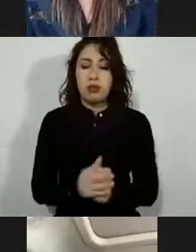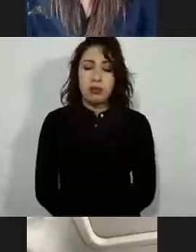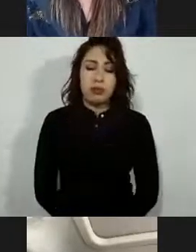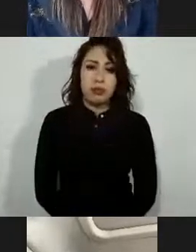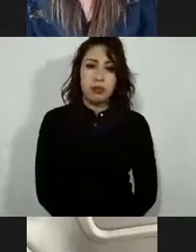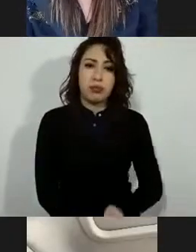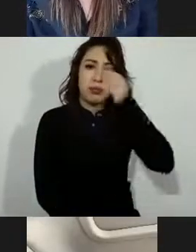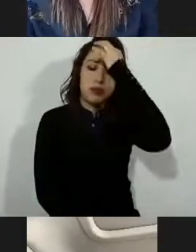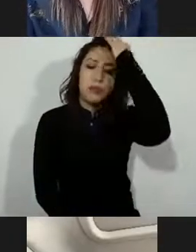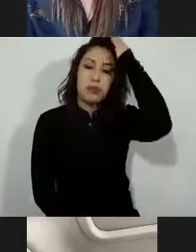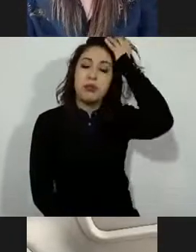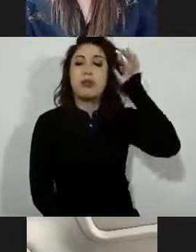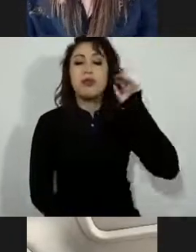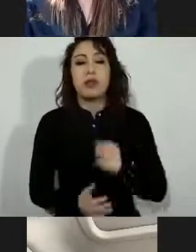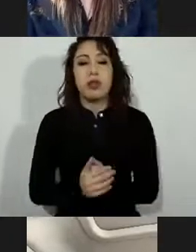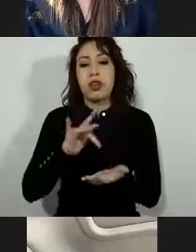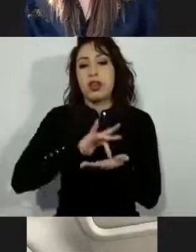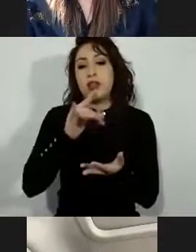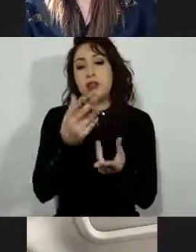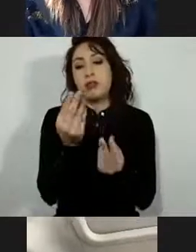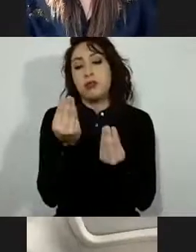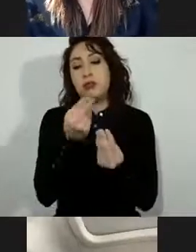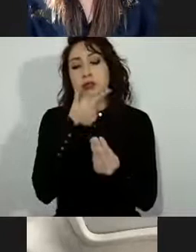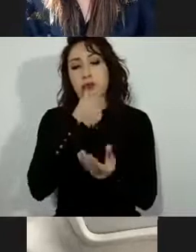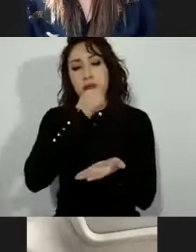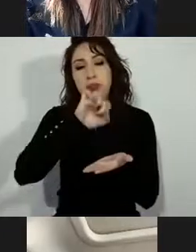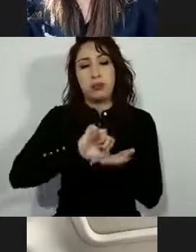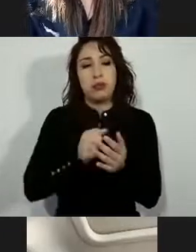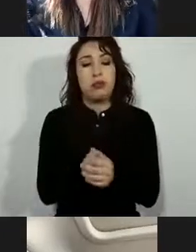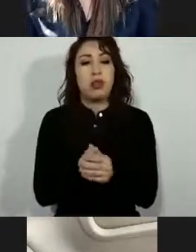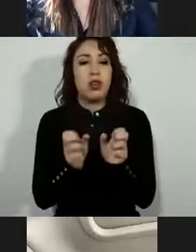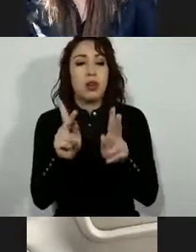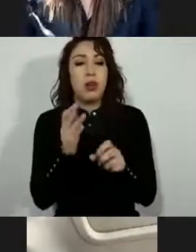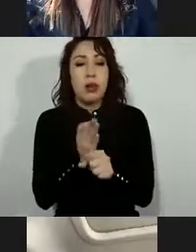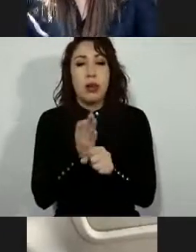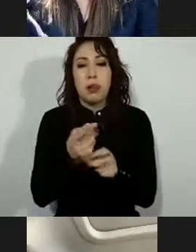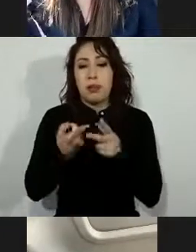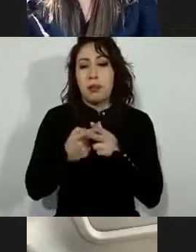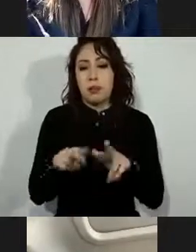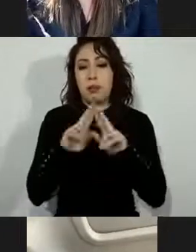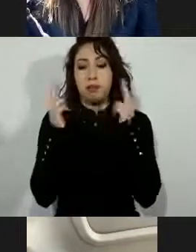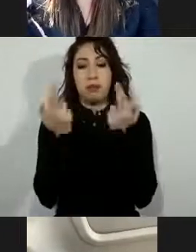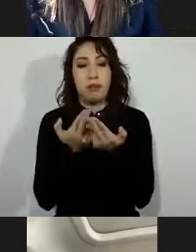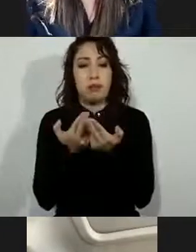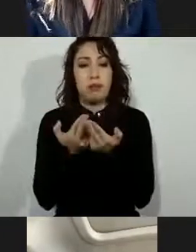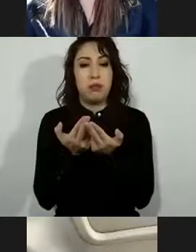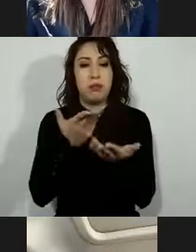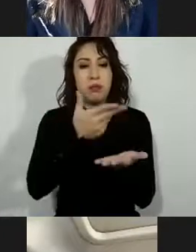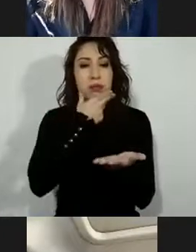Muchas gracias, secretario. Y pues en ese sentido, para dar inicio le pediríamos, por supuesto, al